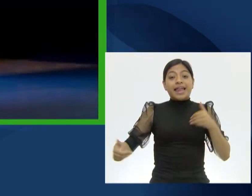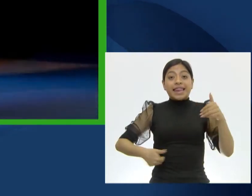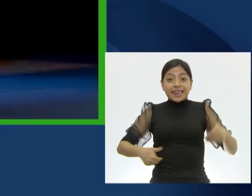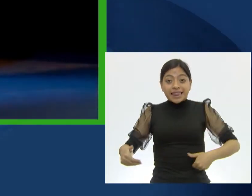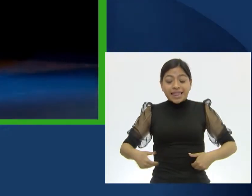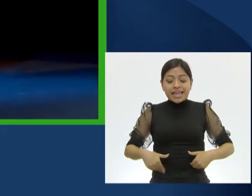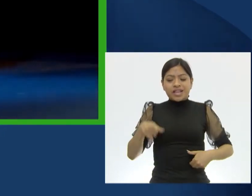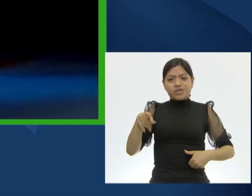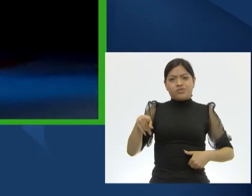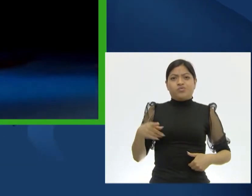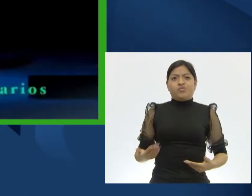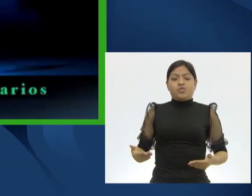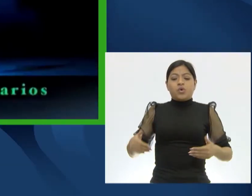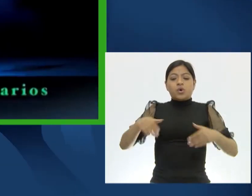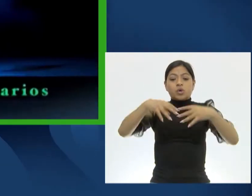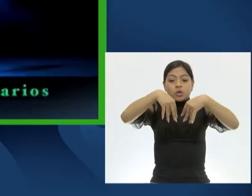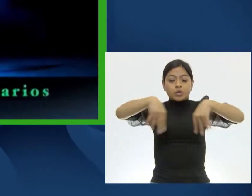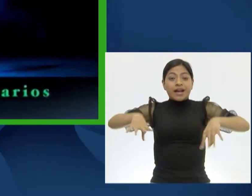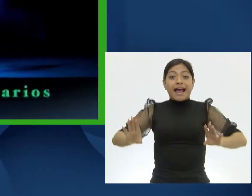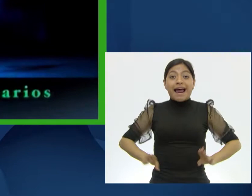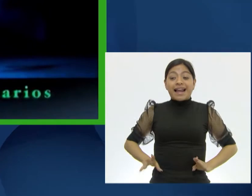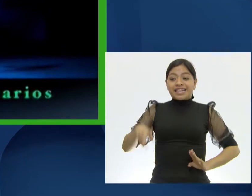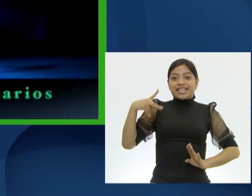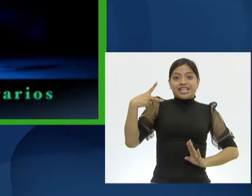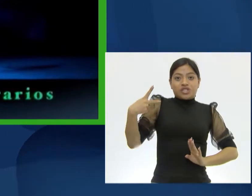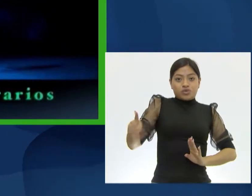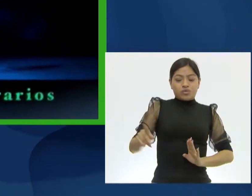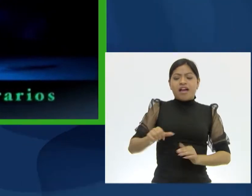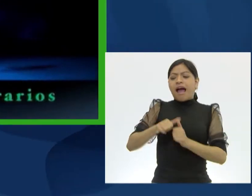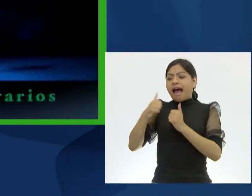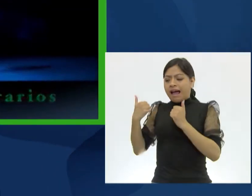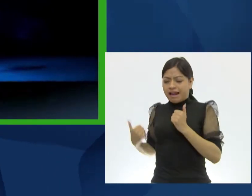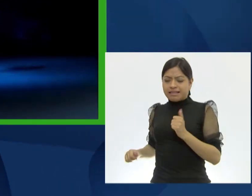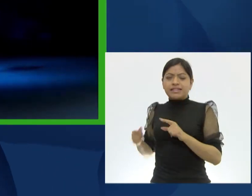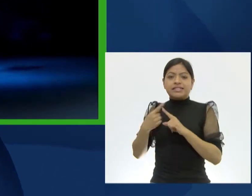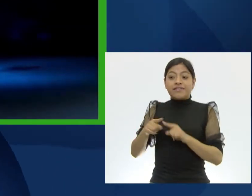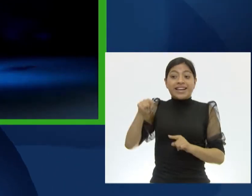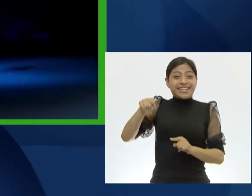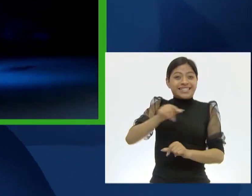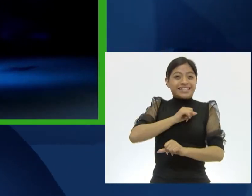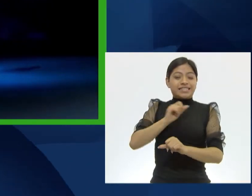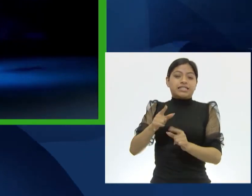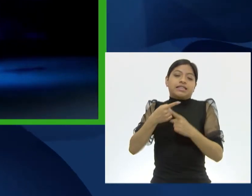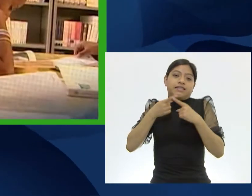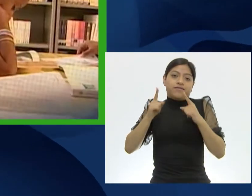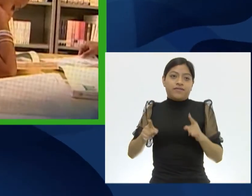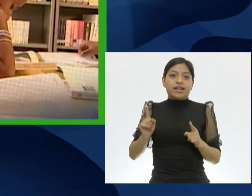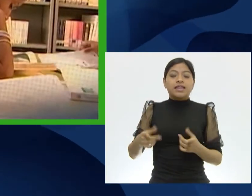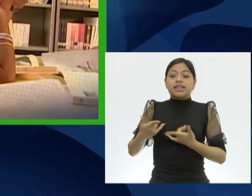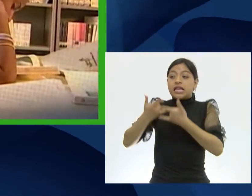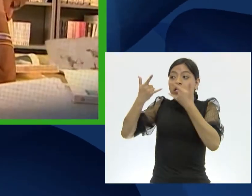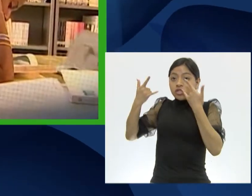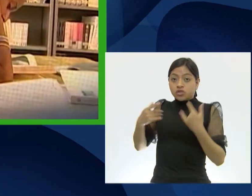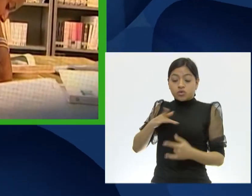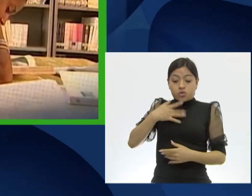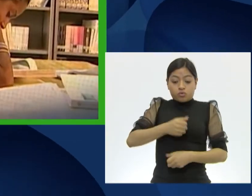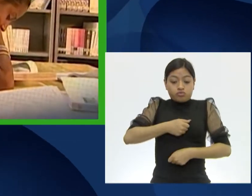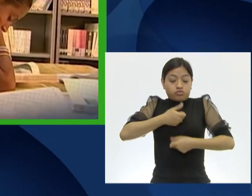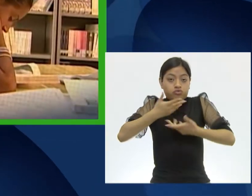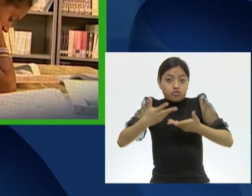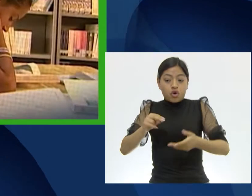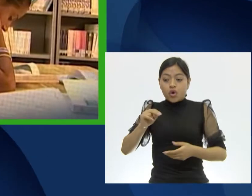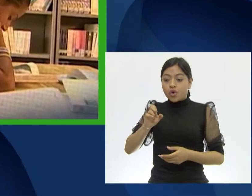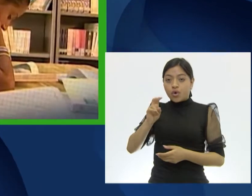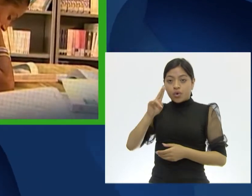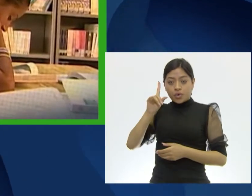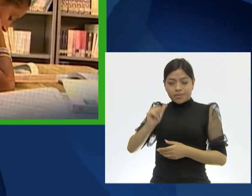una cualidad que lo distingue de los demás géneros literarios, y es que los poemas, los cuentos y las novelas se crearon